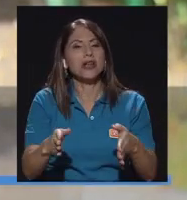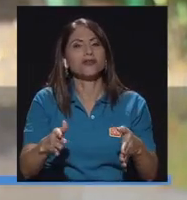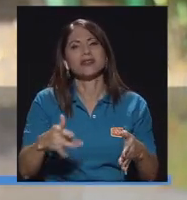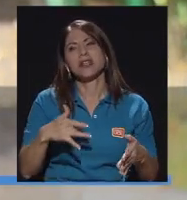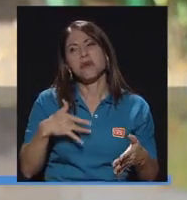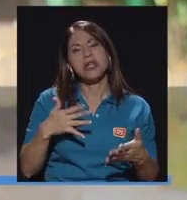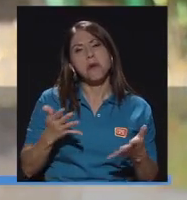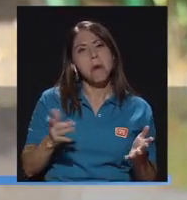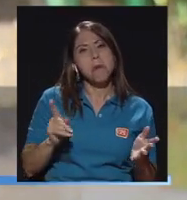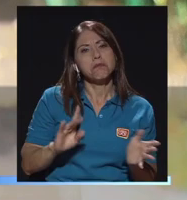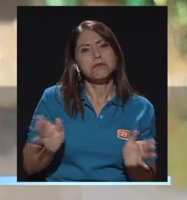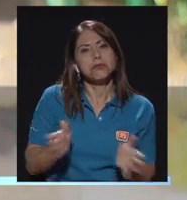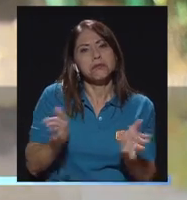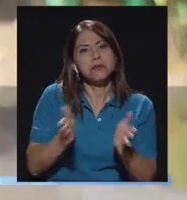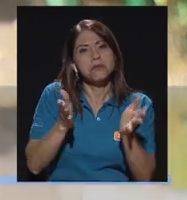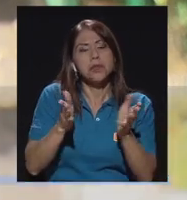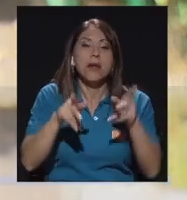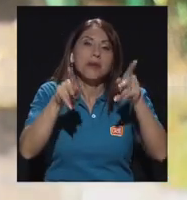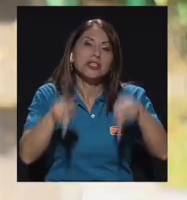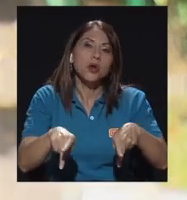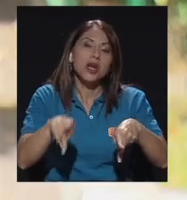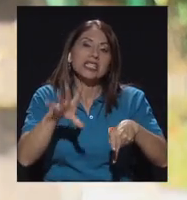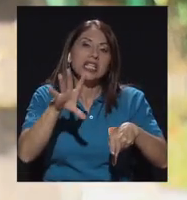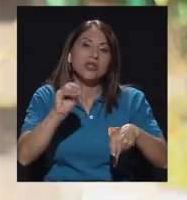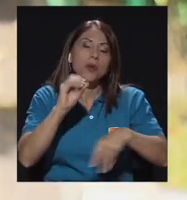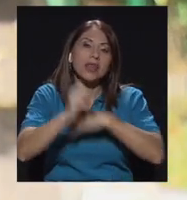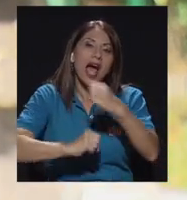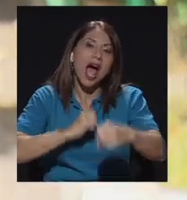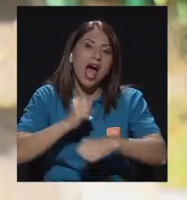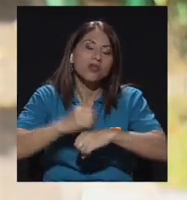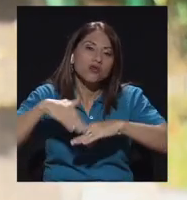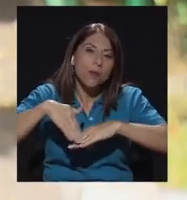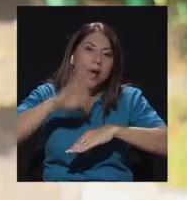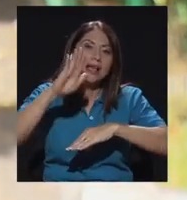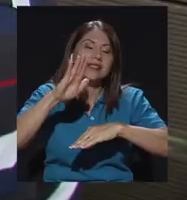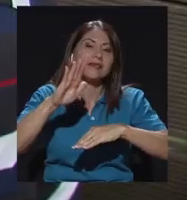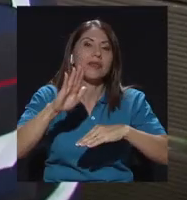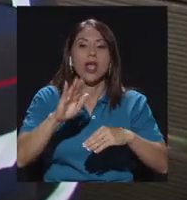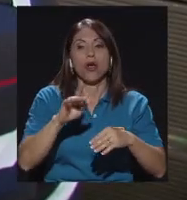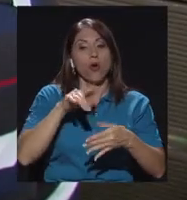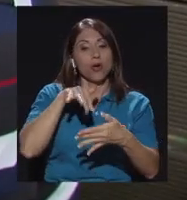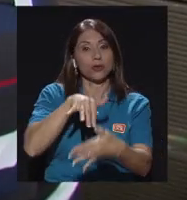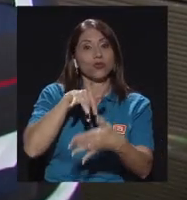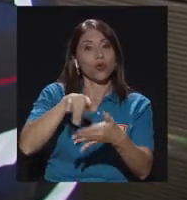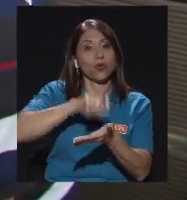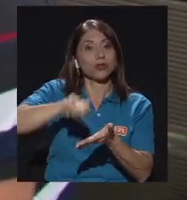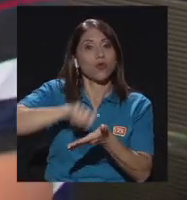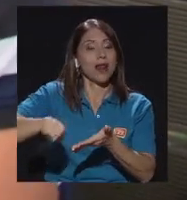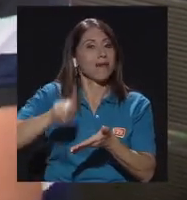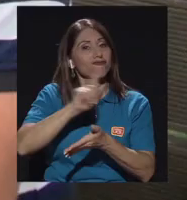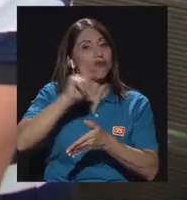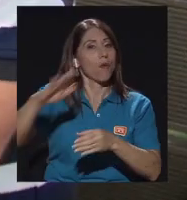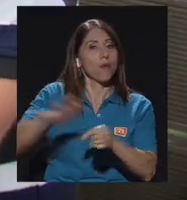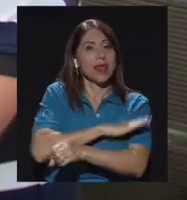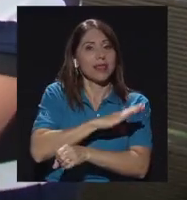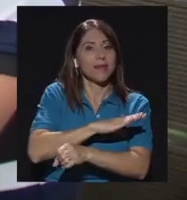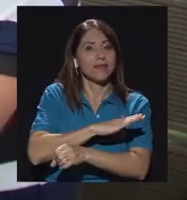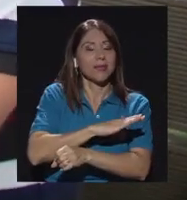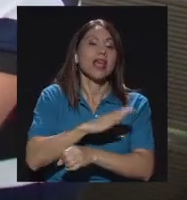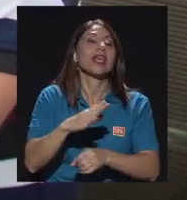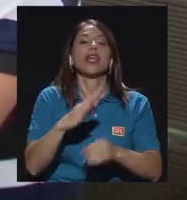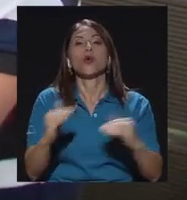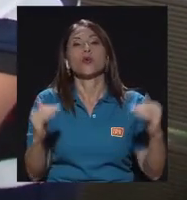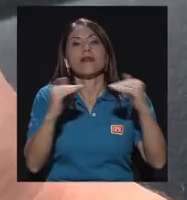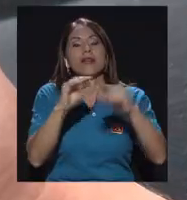y que son personas de 50 años o más con primaria incompleta y que pertenecen a un nivel socioeconómico